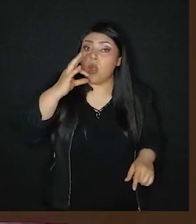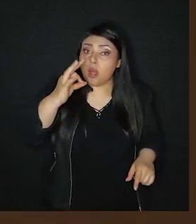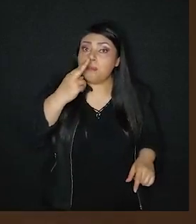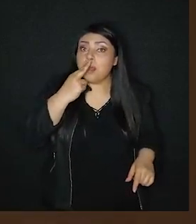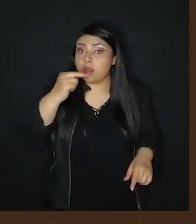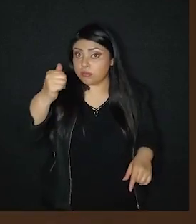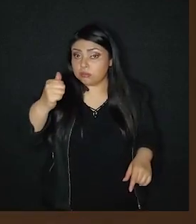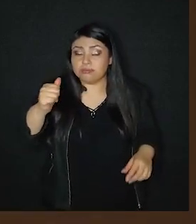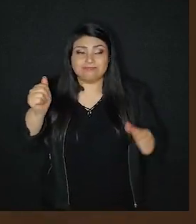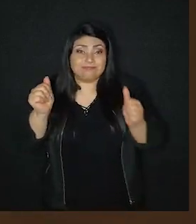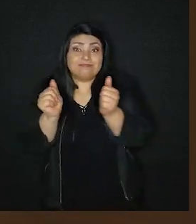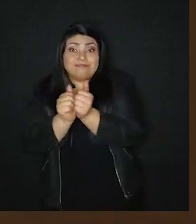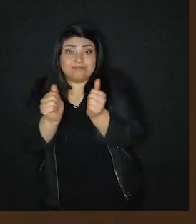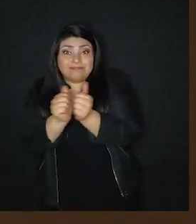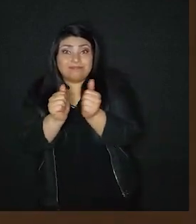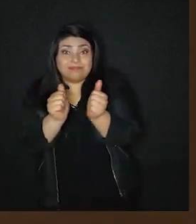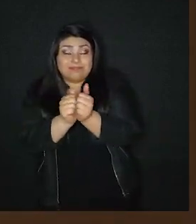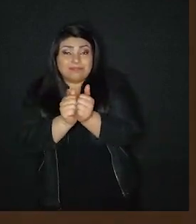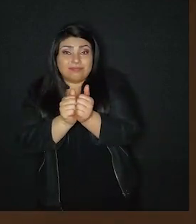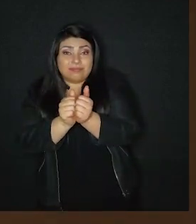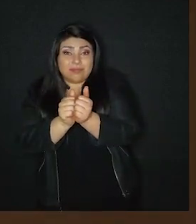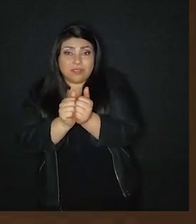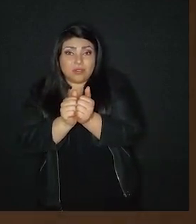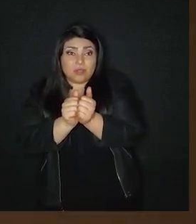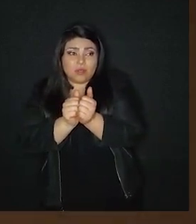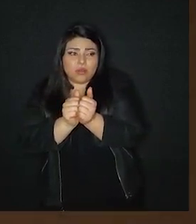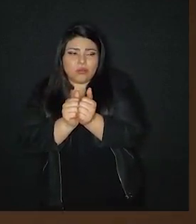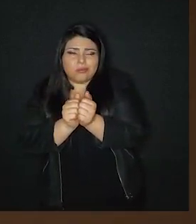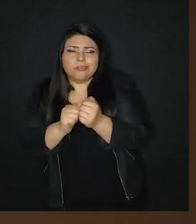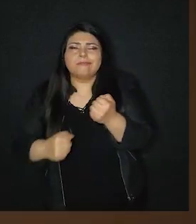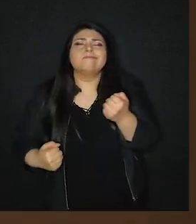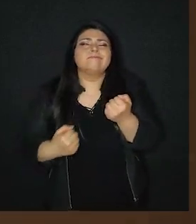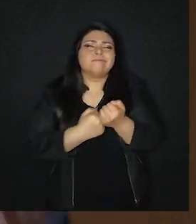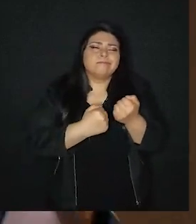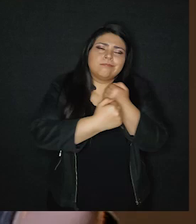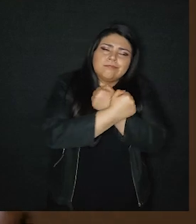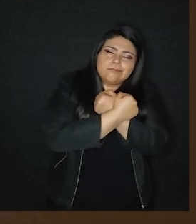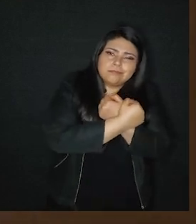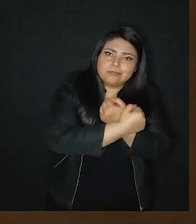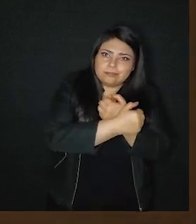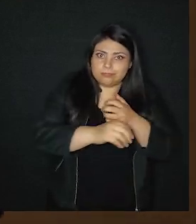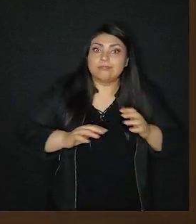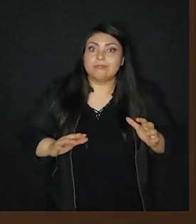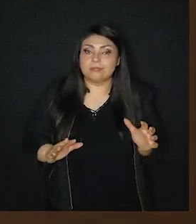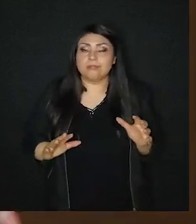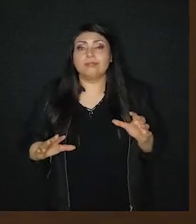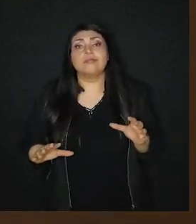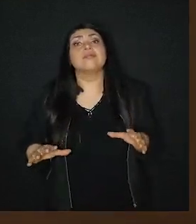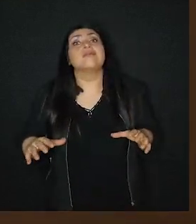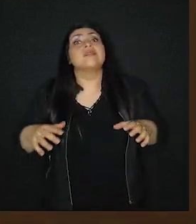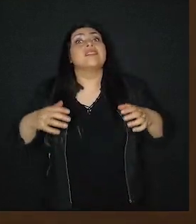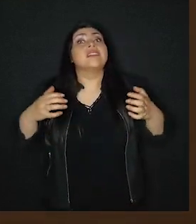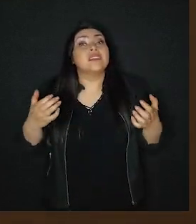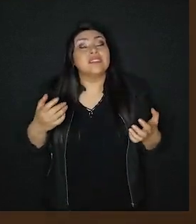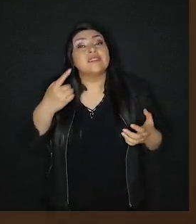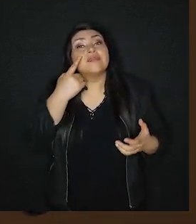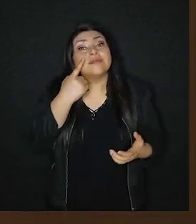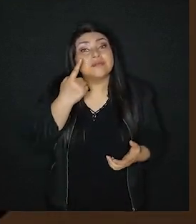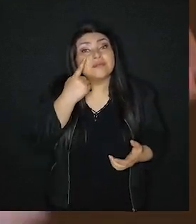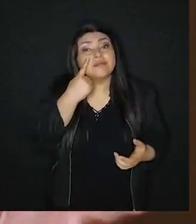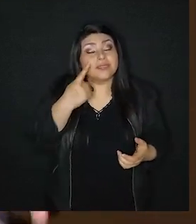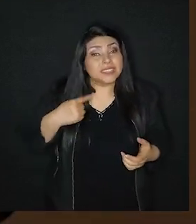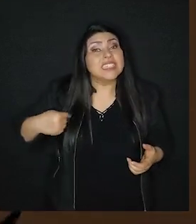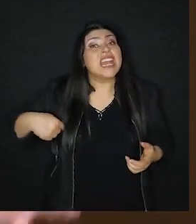congregación cubriendo el pecado no encubriendo sino cubriendo un amor Y entonces esto se cumple cuando